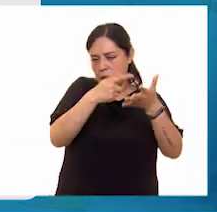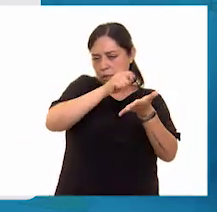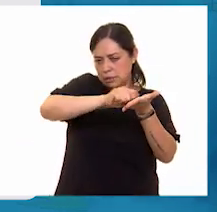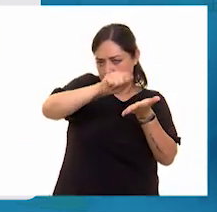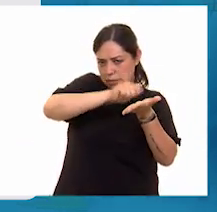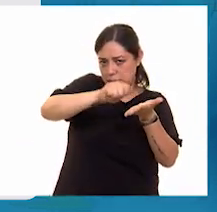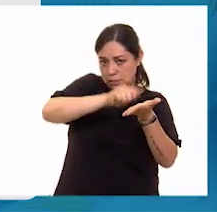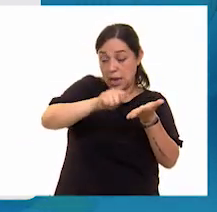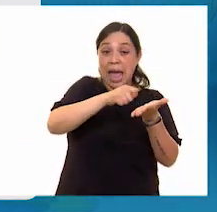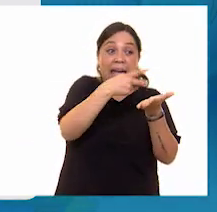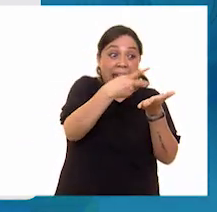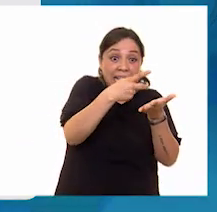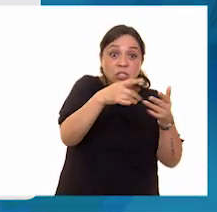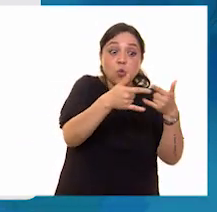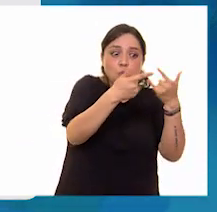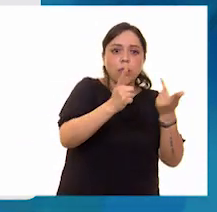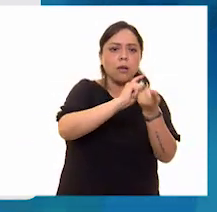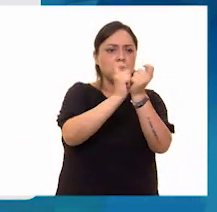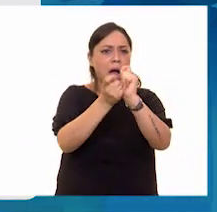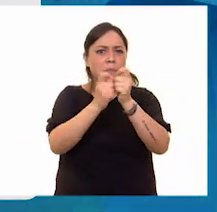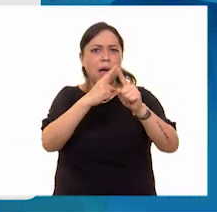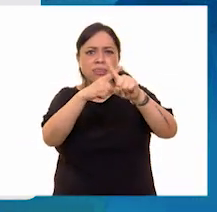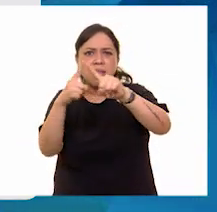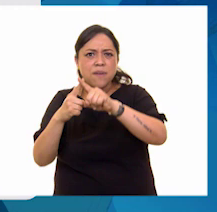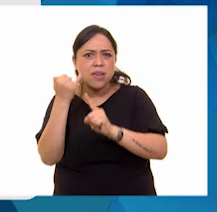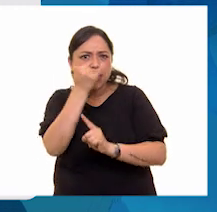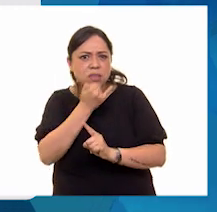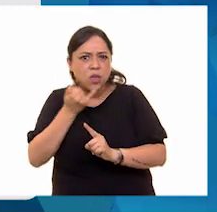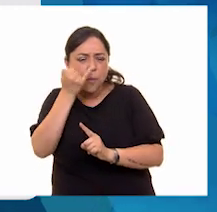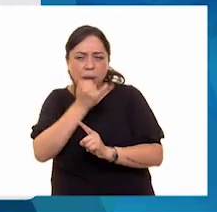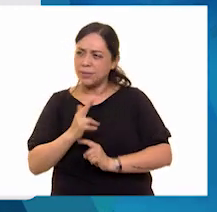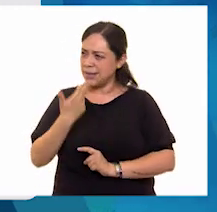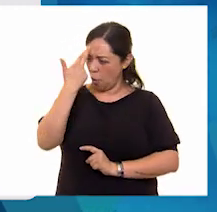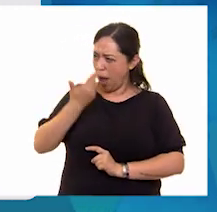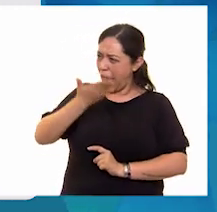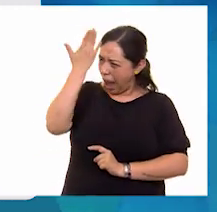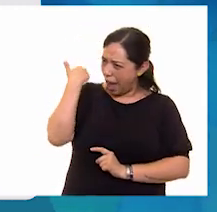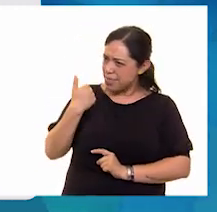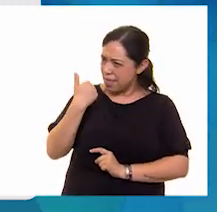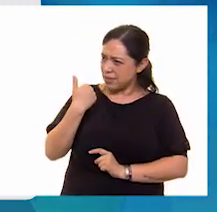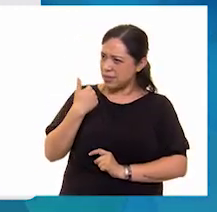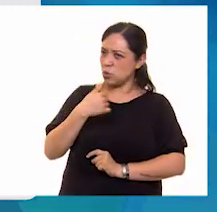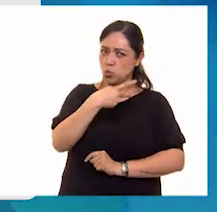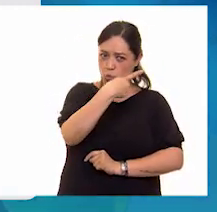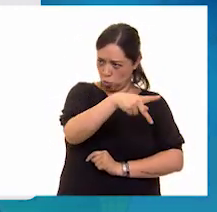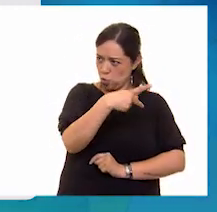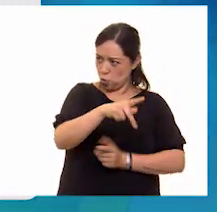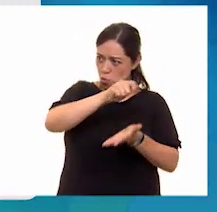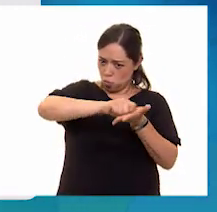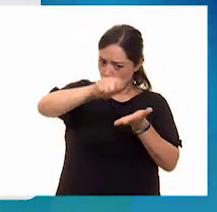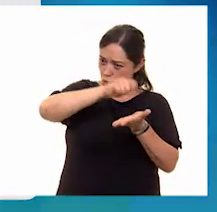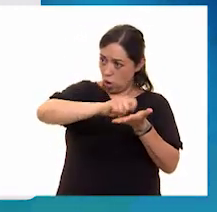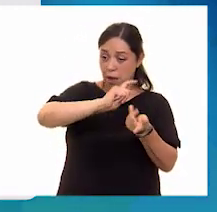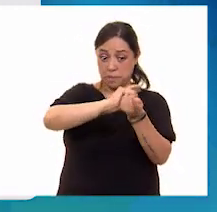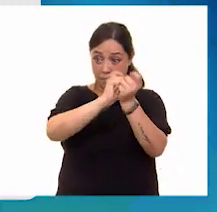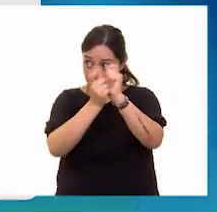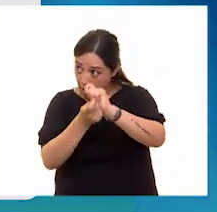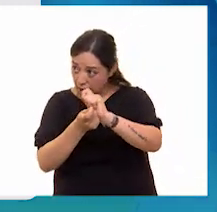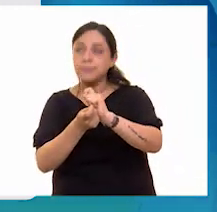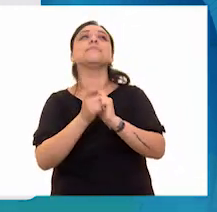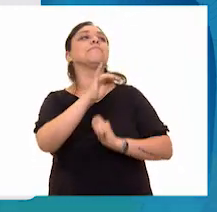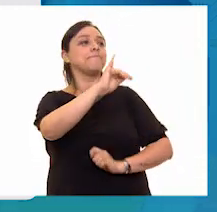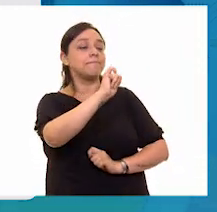traducidas a varios idiomas. ¿Se acuerdan que vimos que sus obras han sido traducidas? Sí, maestra. Bueno, pues lo ponemos